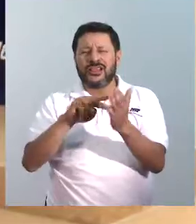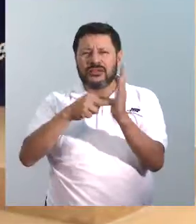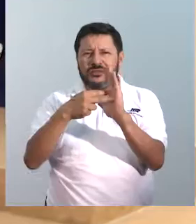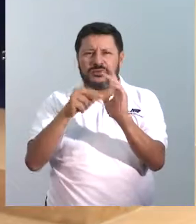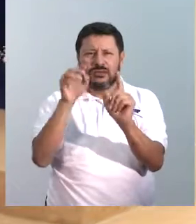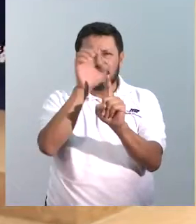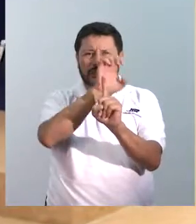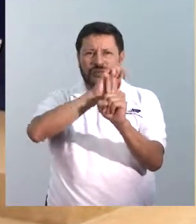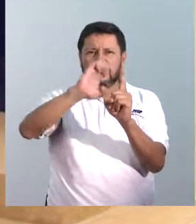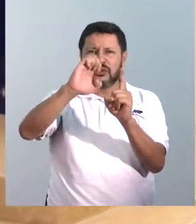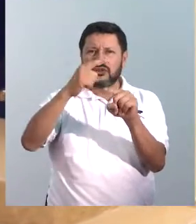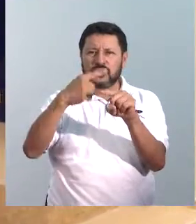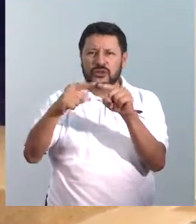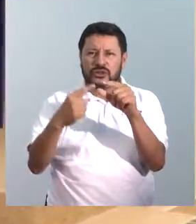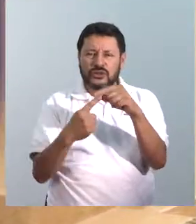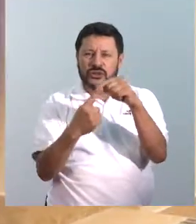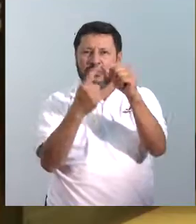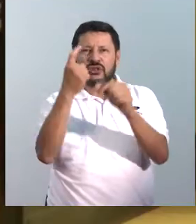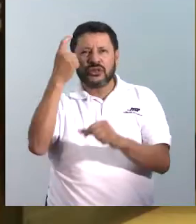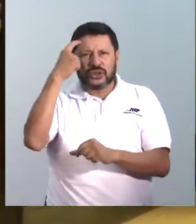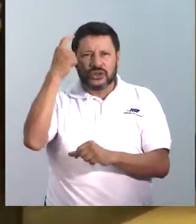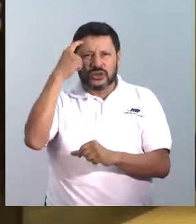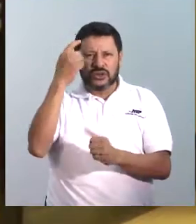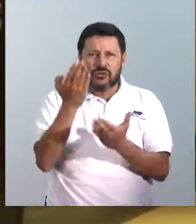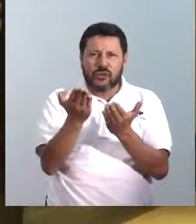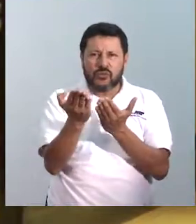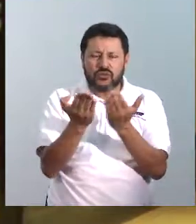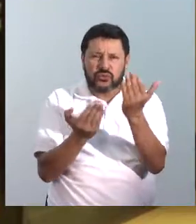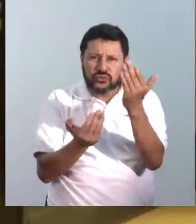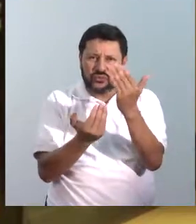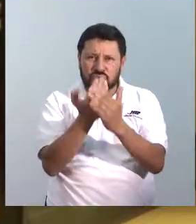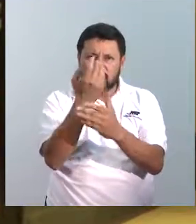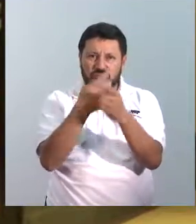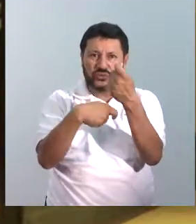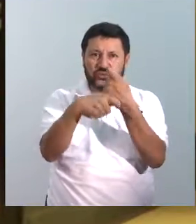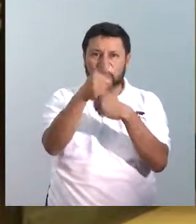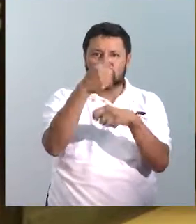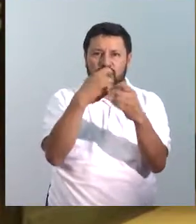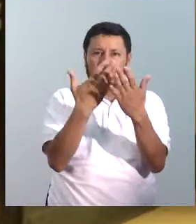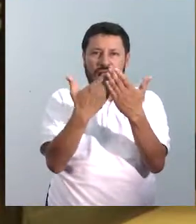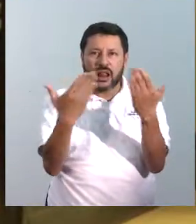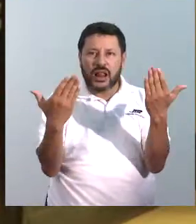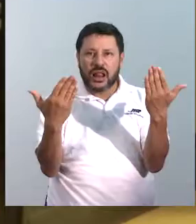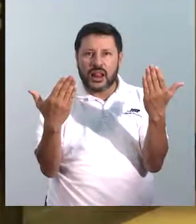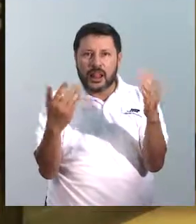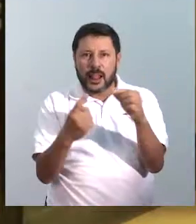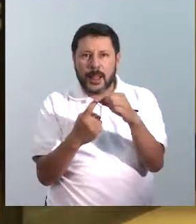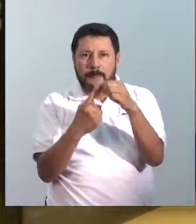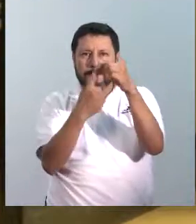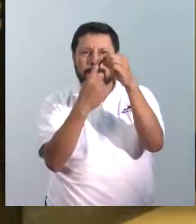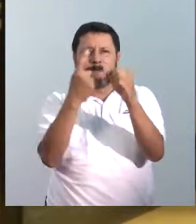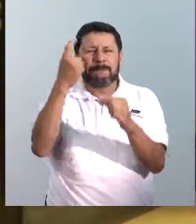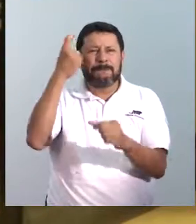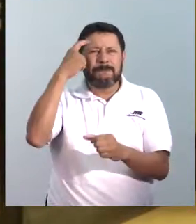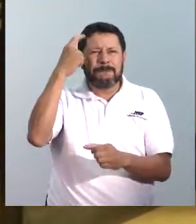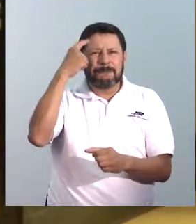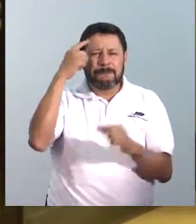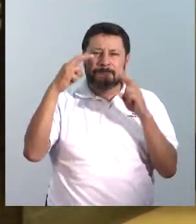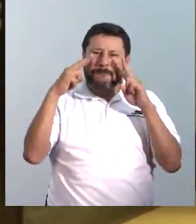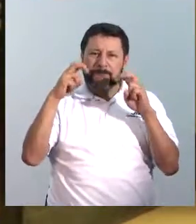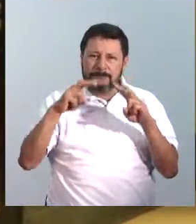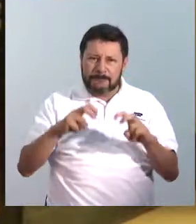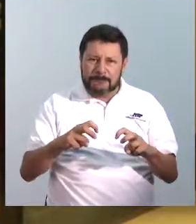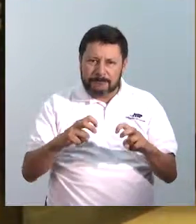buscando. Cuando hablamos de especialización inteligente, acceso a nuevos mercados y obviamente la especialización inteligente con un